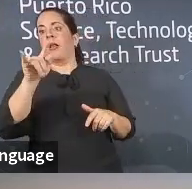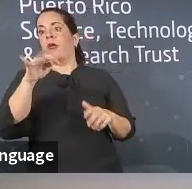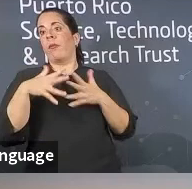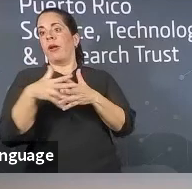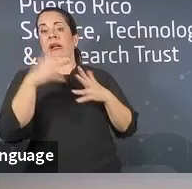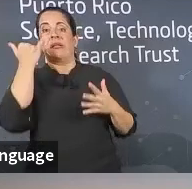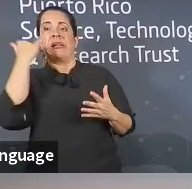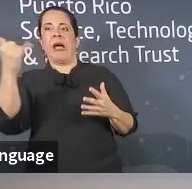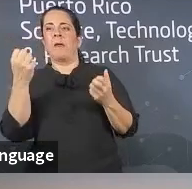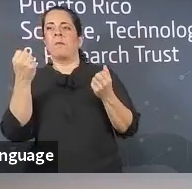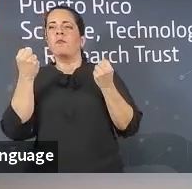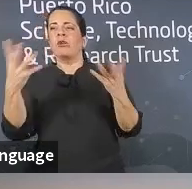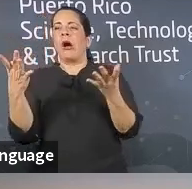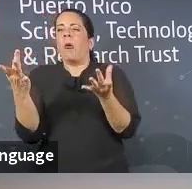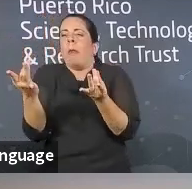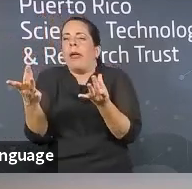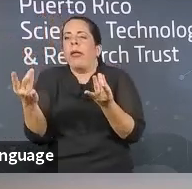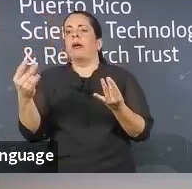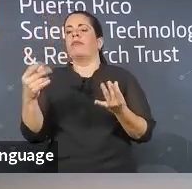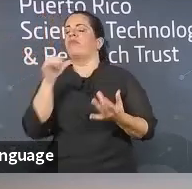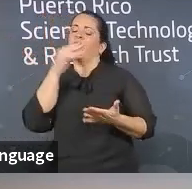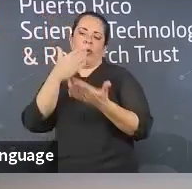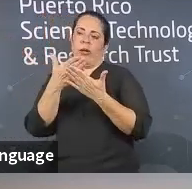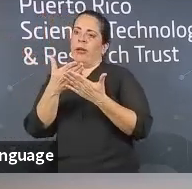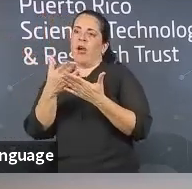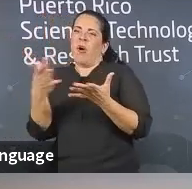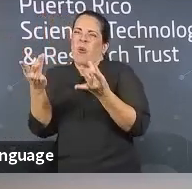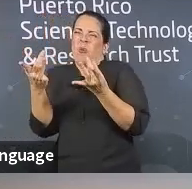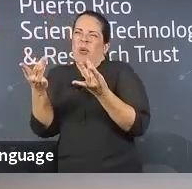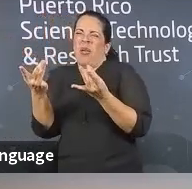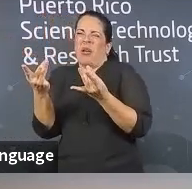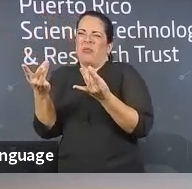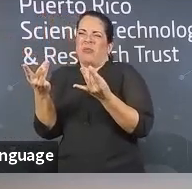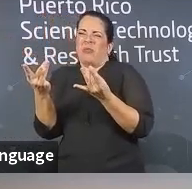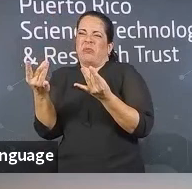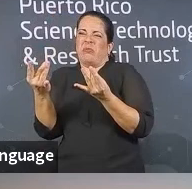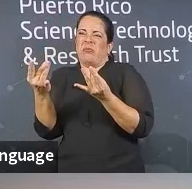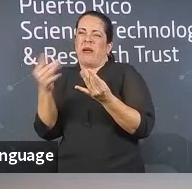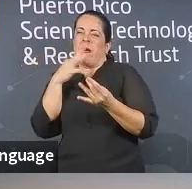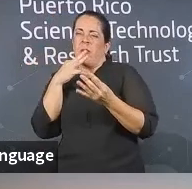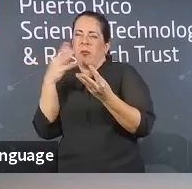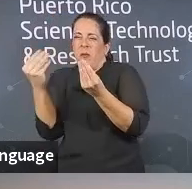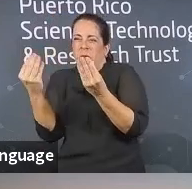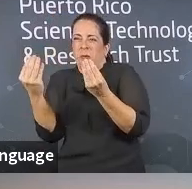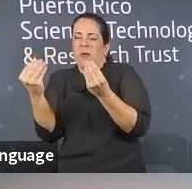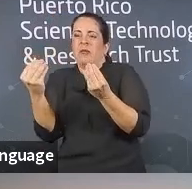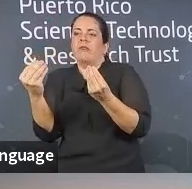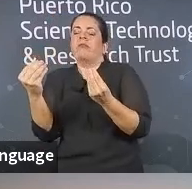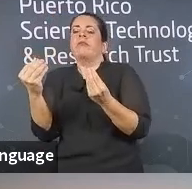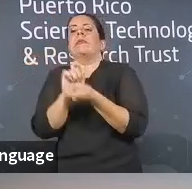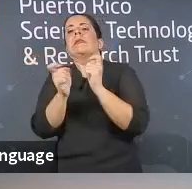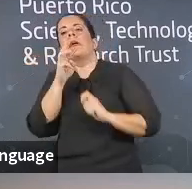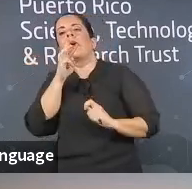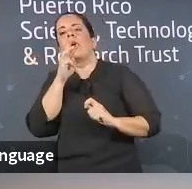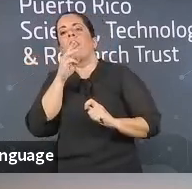bastante humedad, estas no son muy buenas porque la humedad va a hacer que se torne del color que queremos que se torne cada